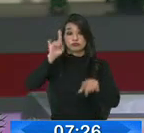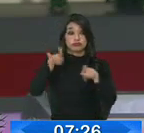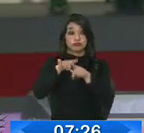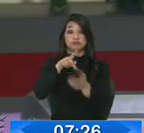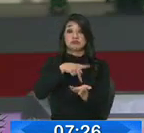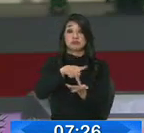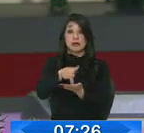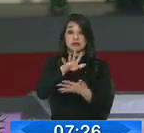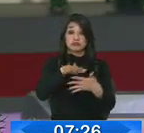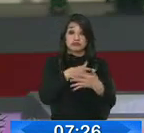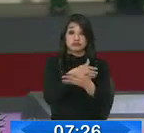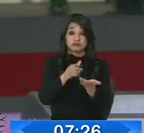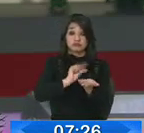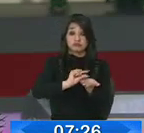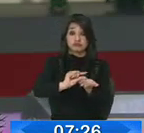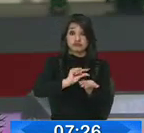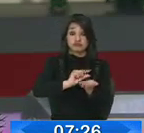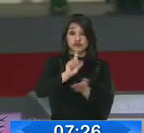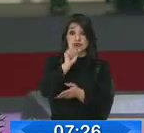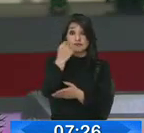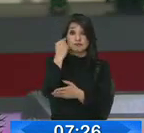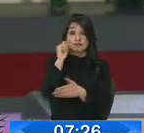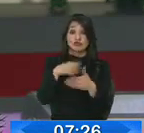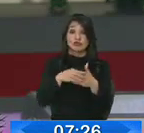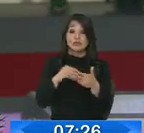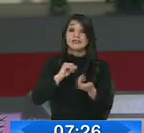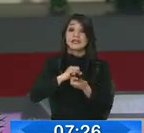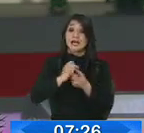dice, sería cancelar $1,000,000